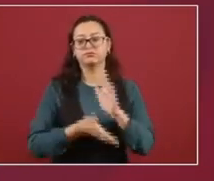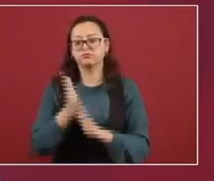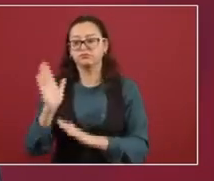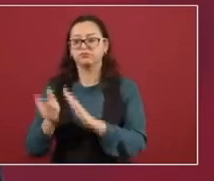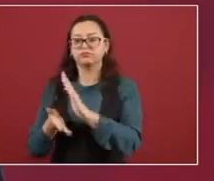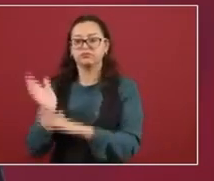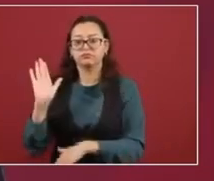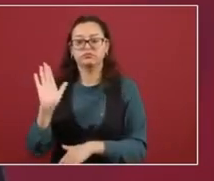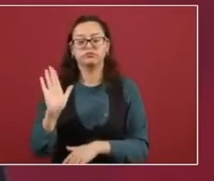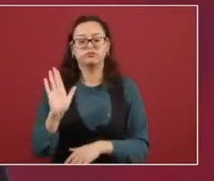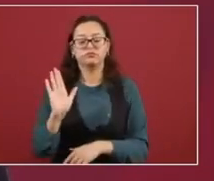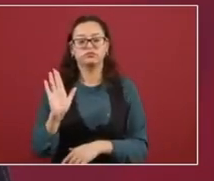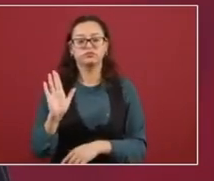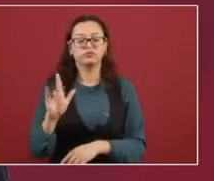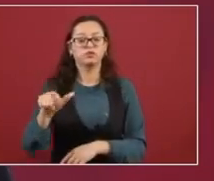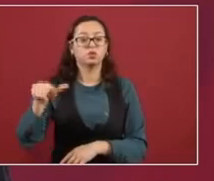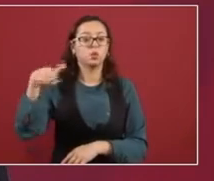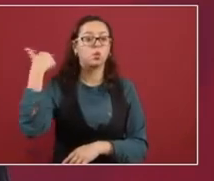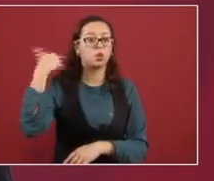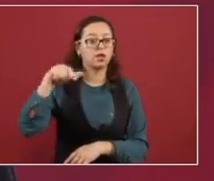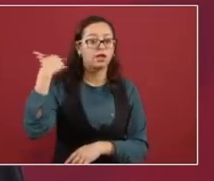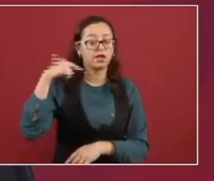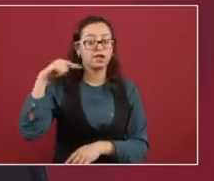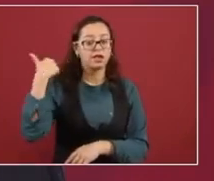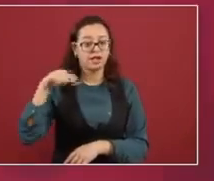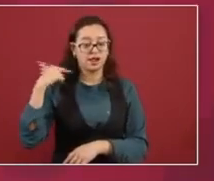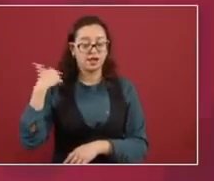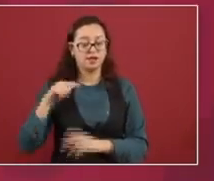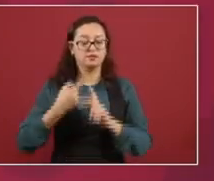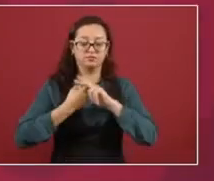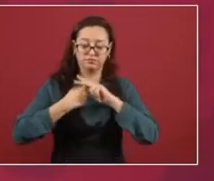en Guadalajara supervisando